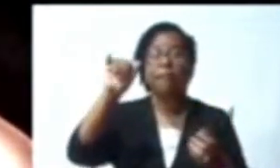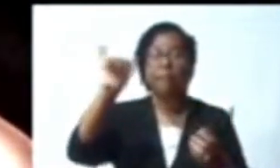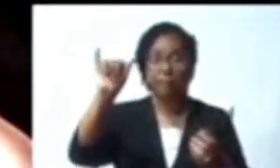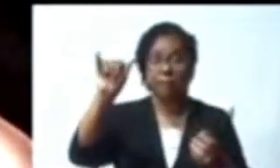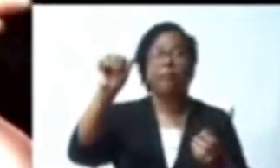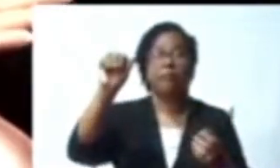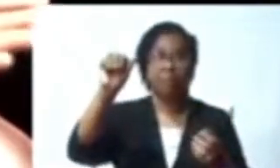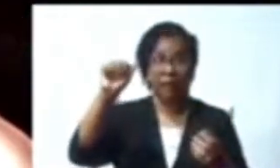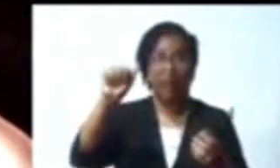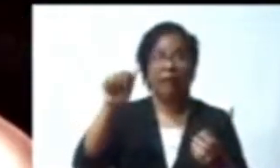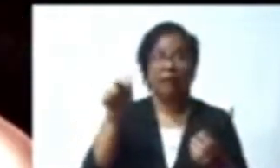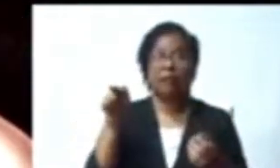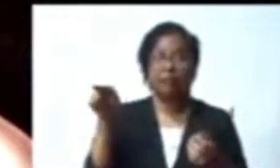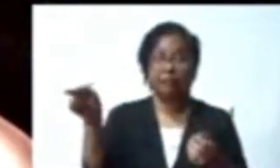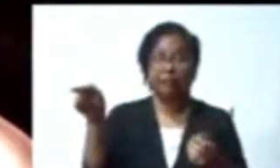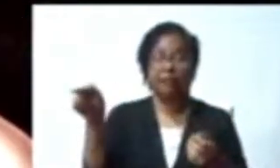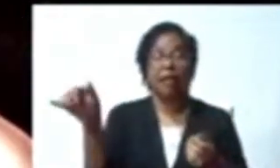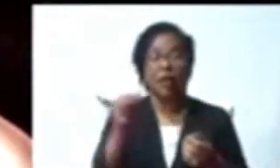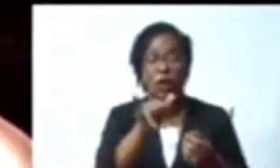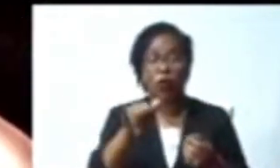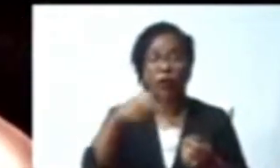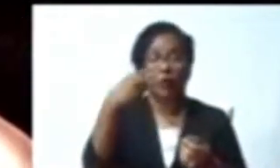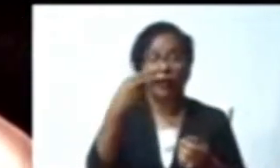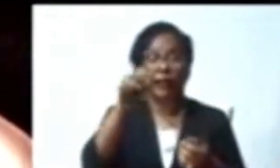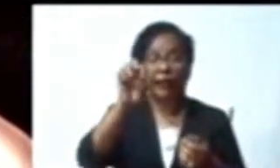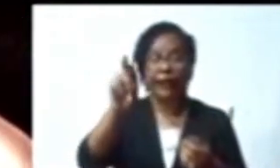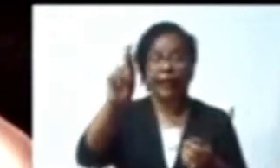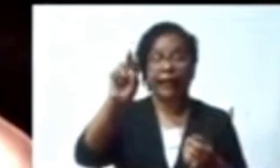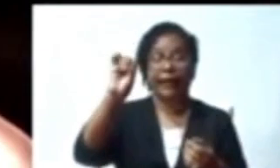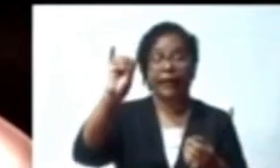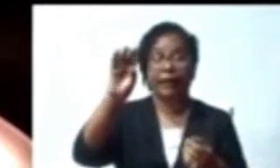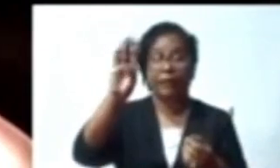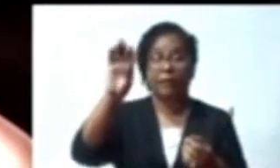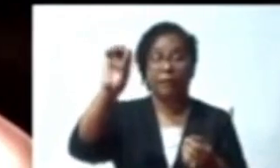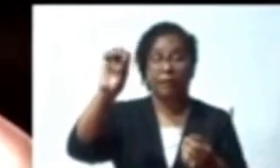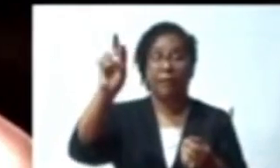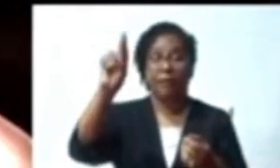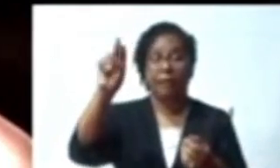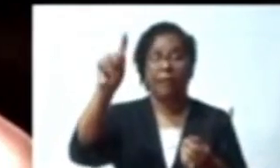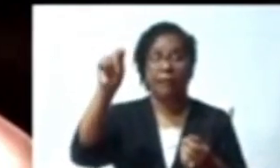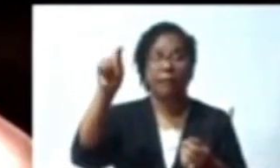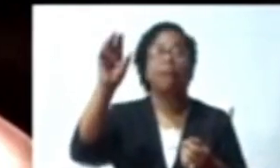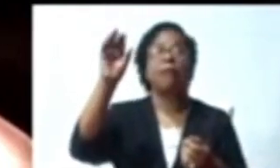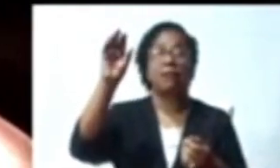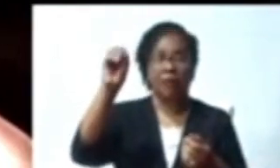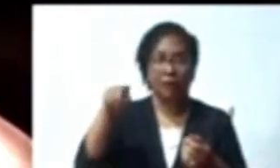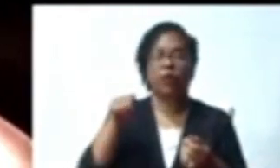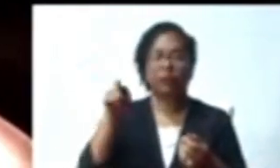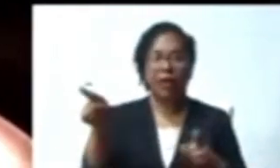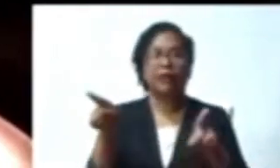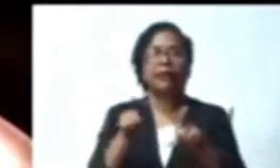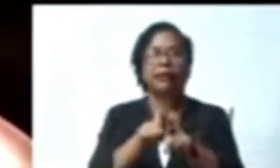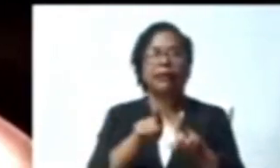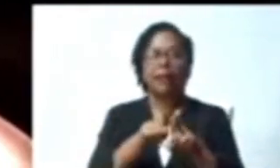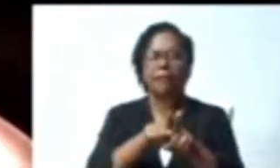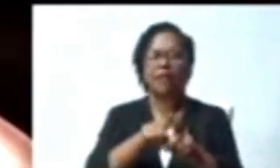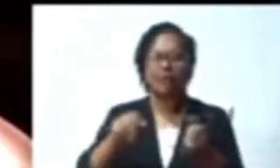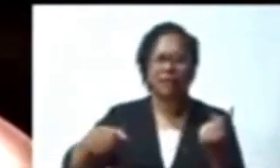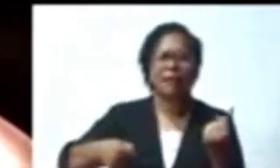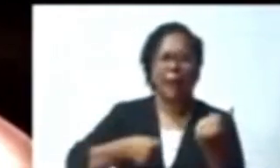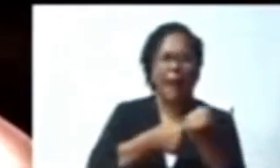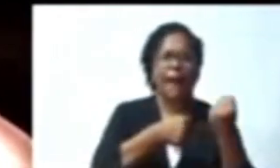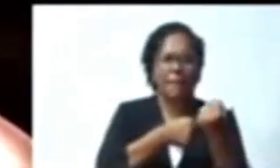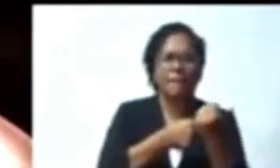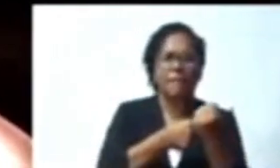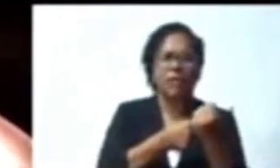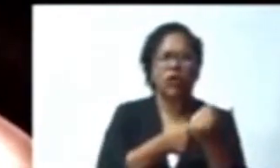secretario Heriberto Aracena, diputado de la provincia de Santo Domingo, quien también se ocupó de que los momentos más difíciles